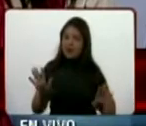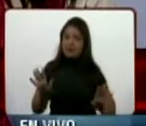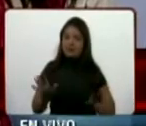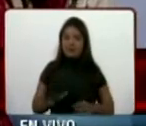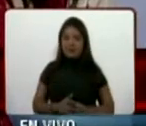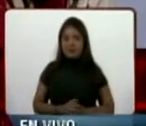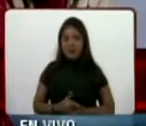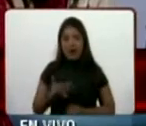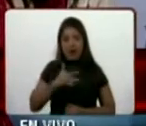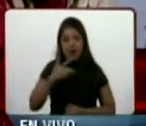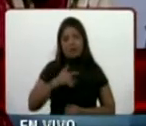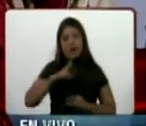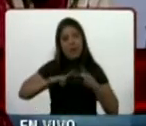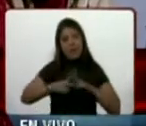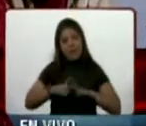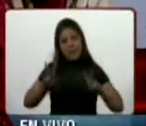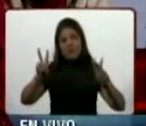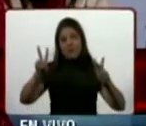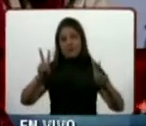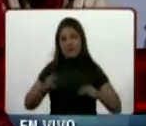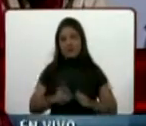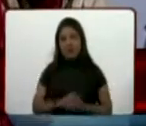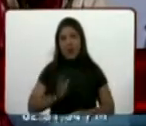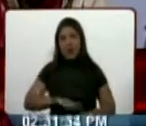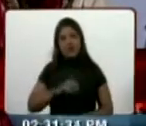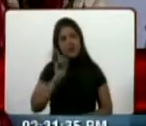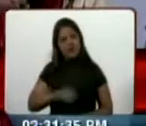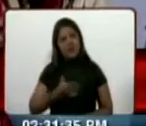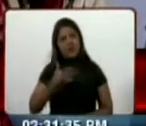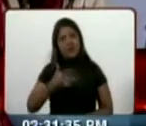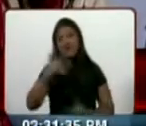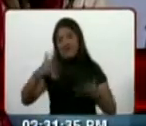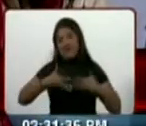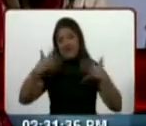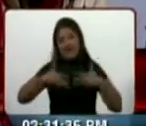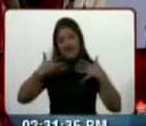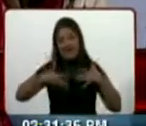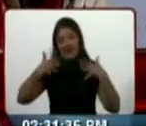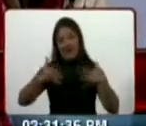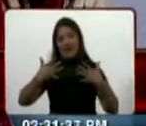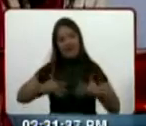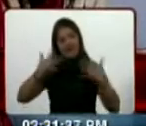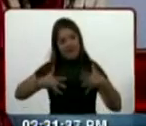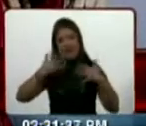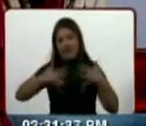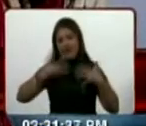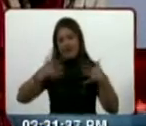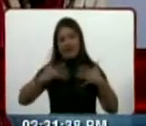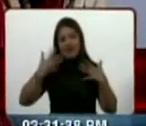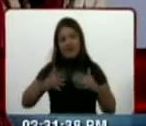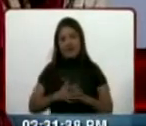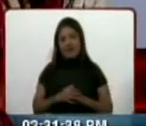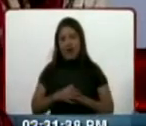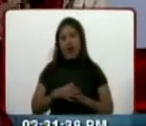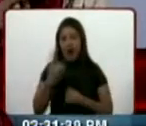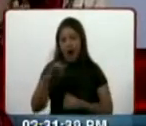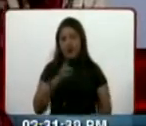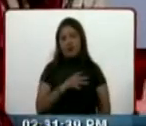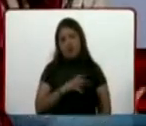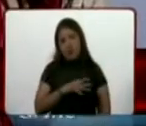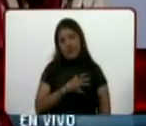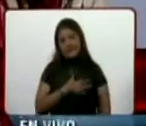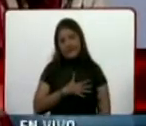para sentirse en paz. Y por qué no decirlo, sentirse feliz, feliz. En medio del dolor que siempre nos